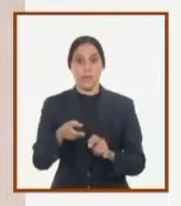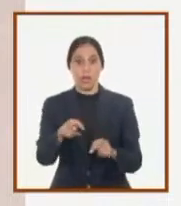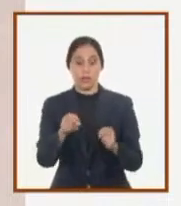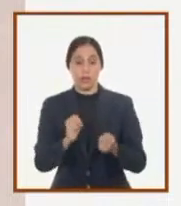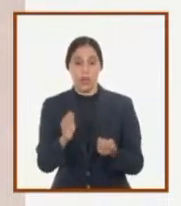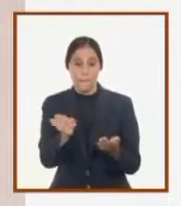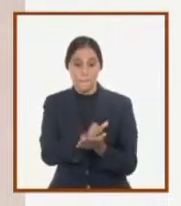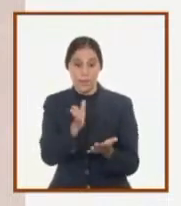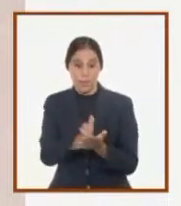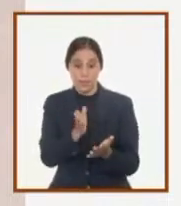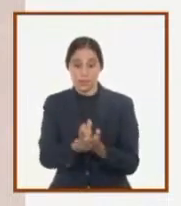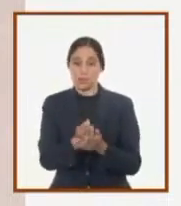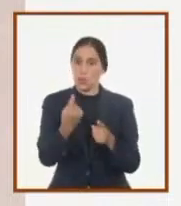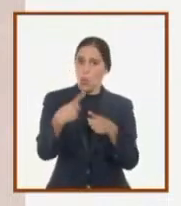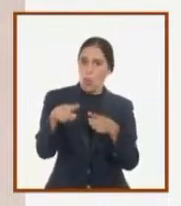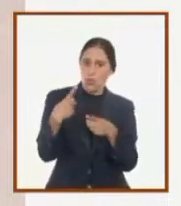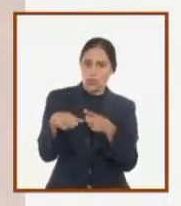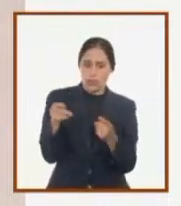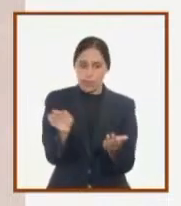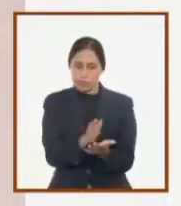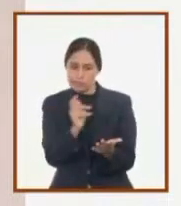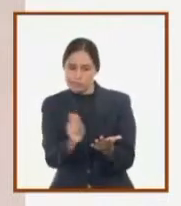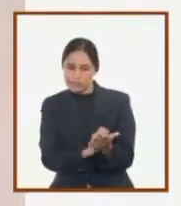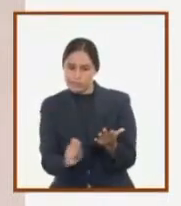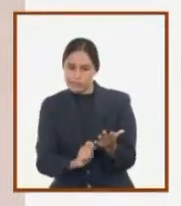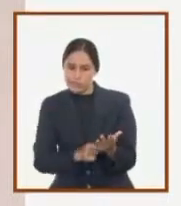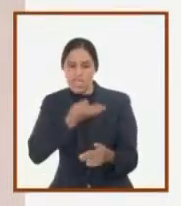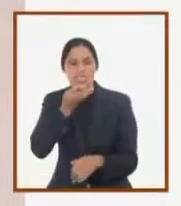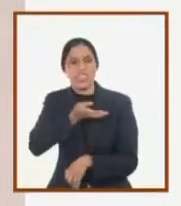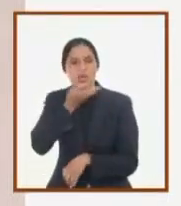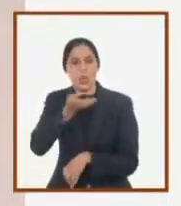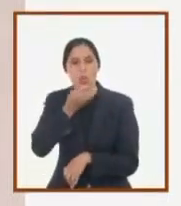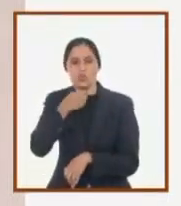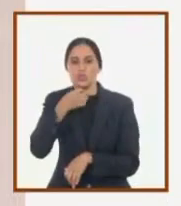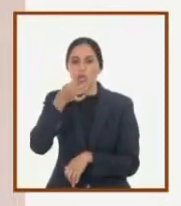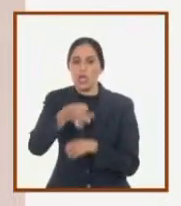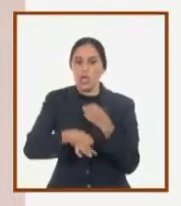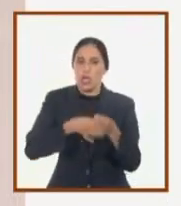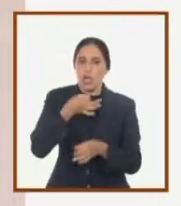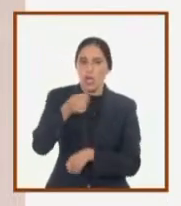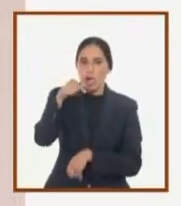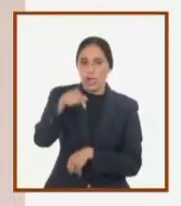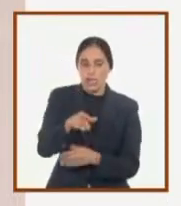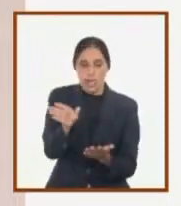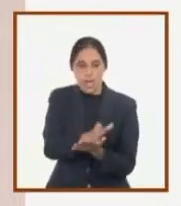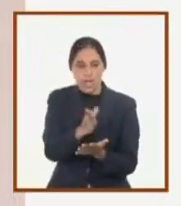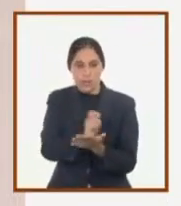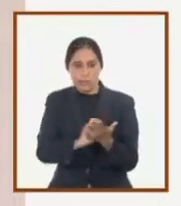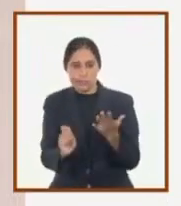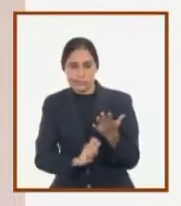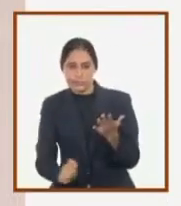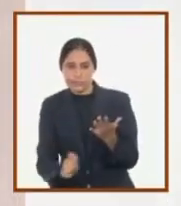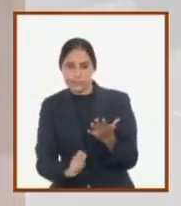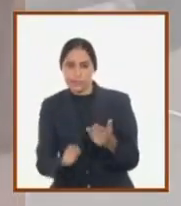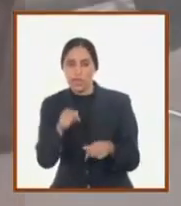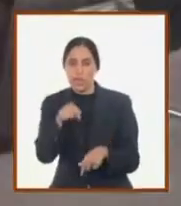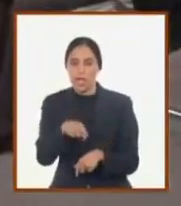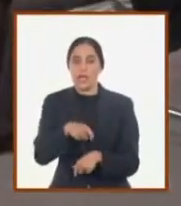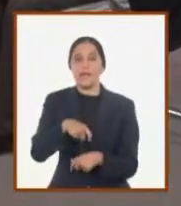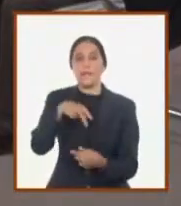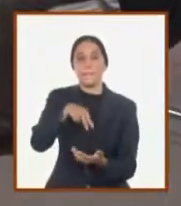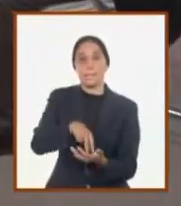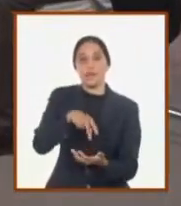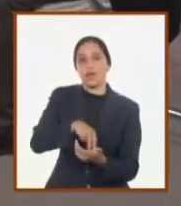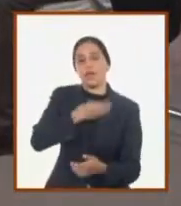en medio de la Batalla de ideas muchos discursos del comandante Fueron editados por este equipo además con